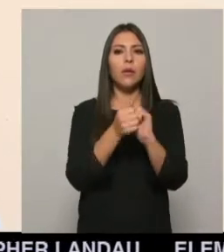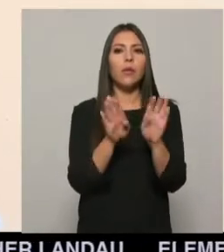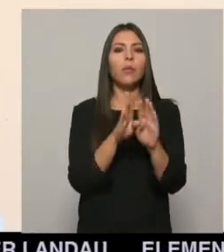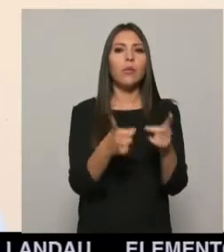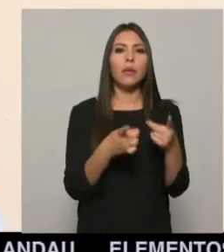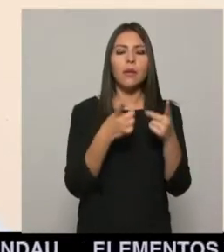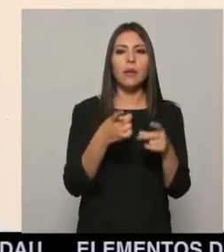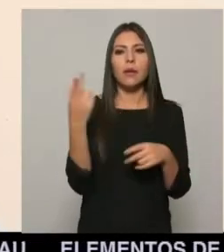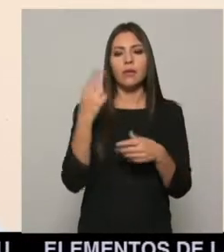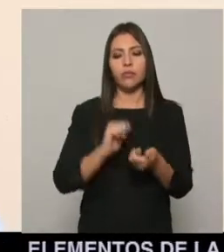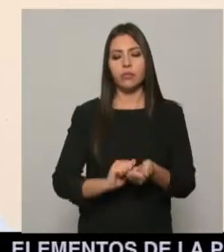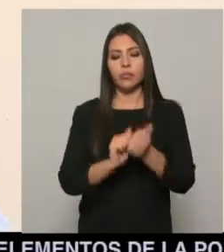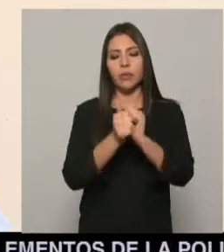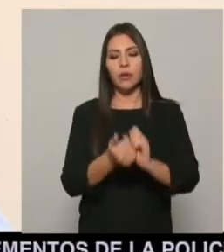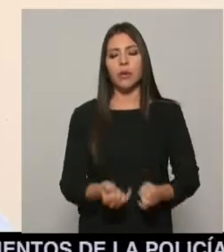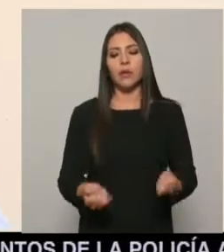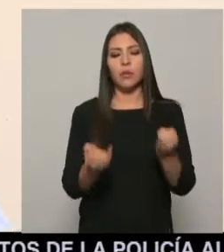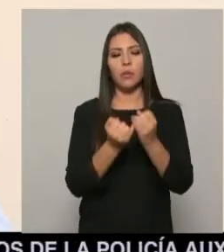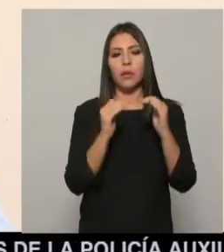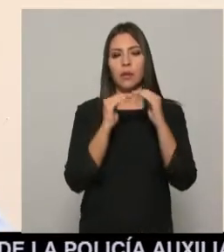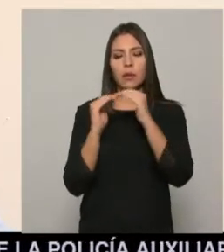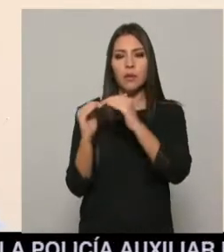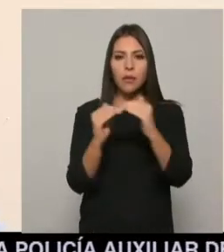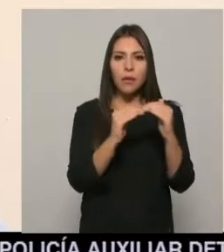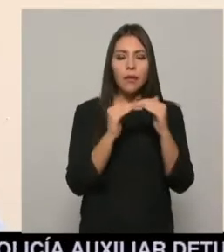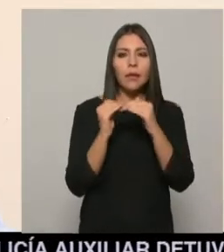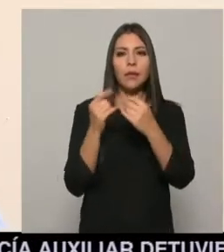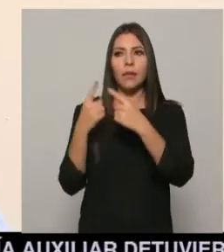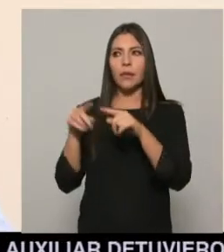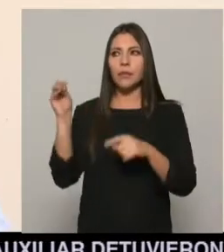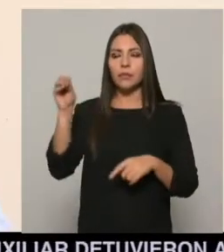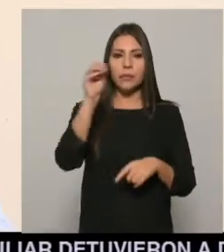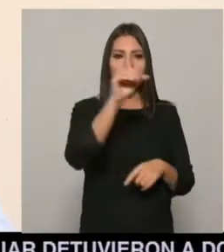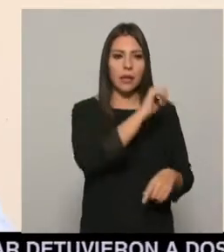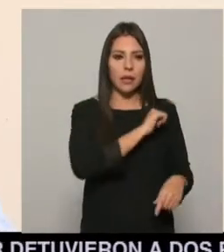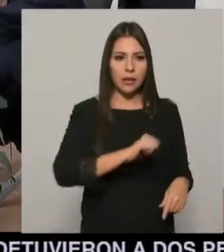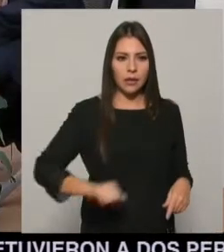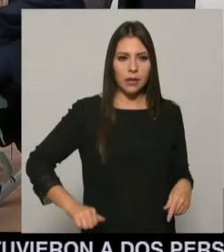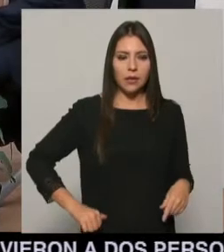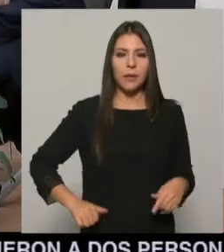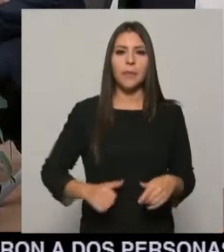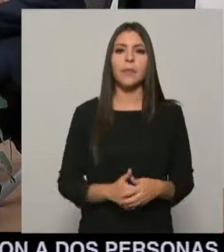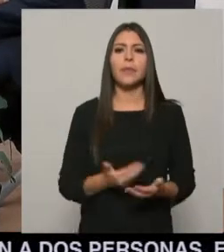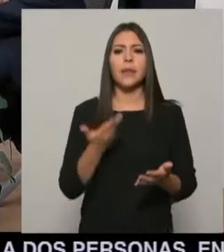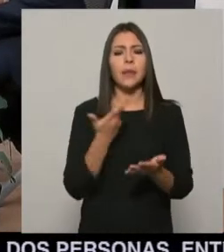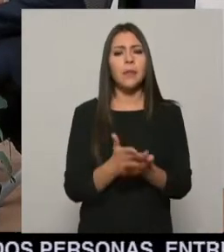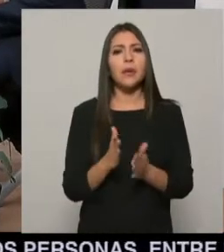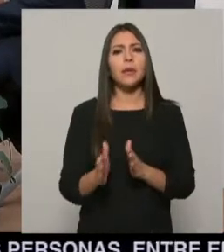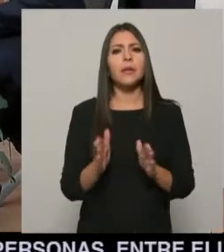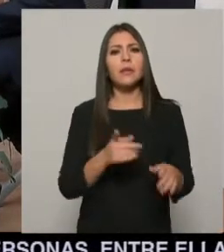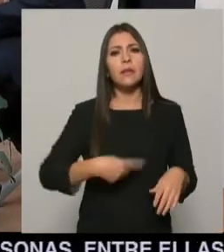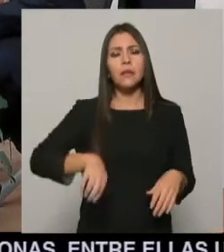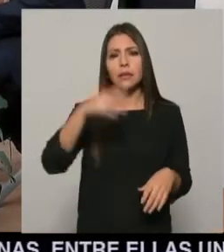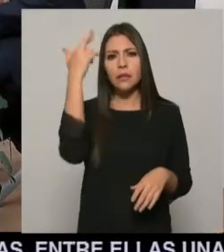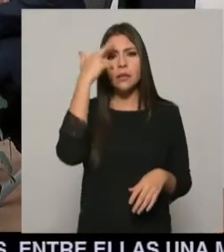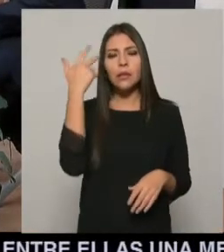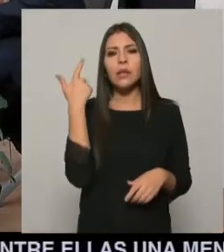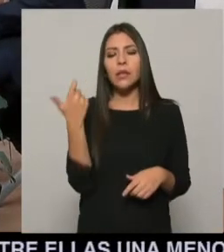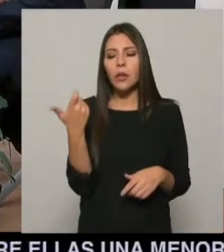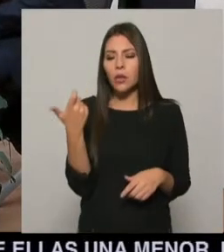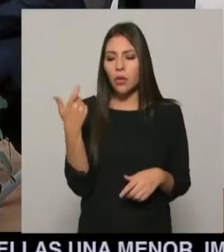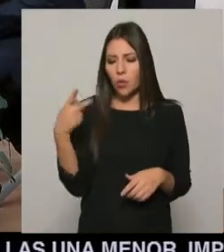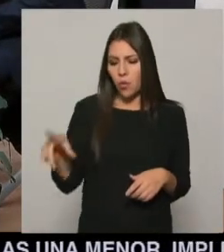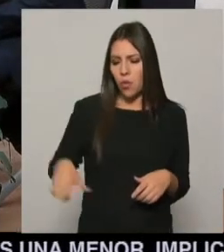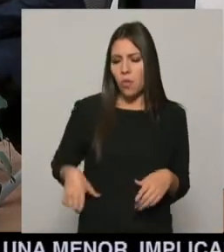esquema equitativo para las diversas alcaldías, tiene que ver también con la posibilidad de analizar la manera en la que están gastando el recurso